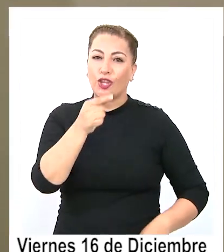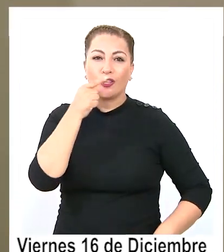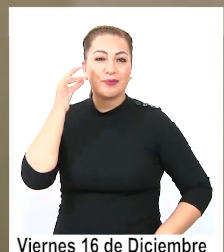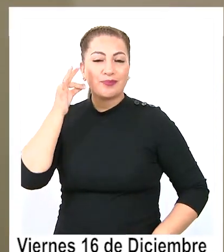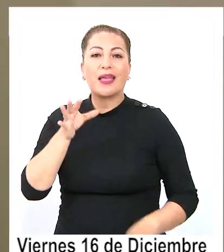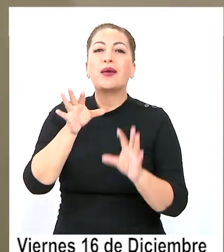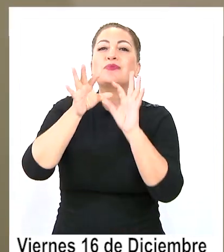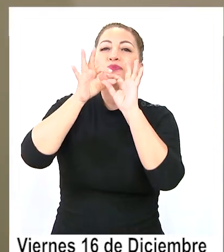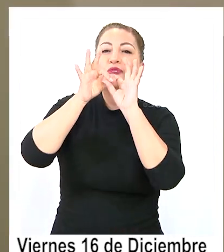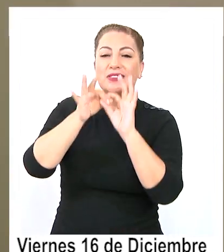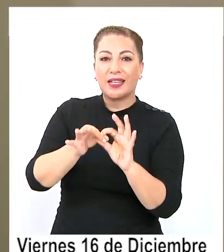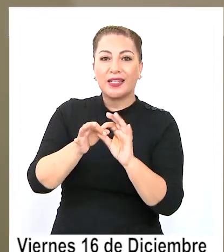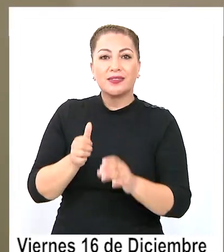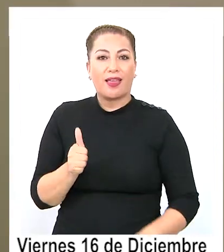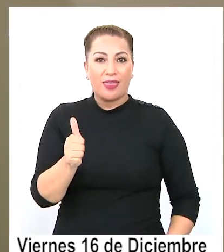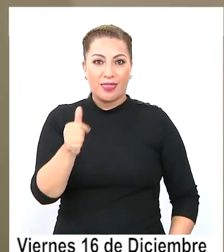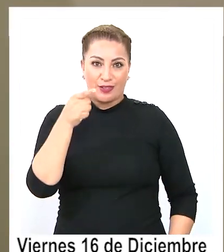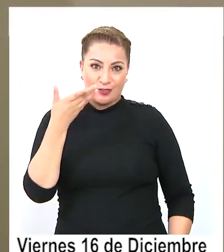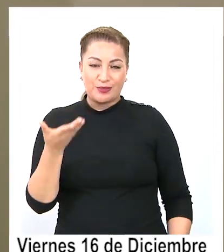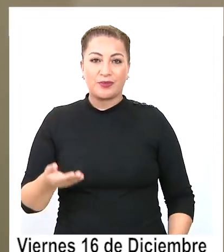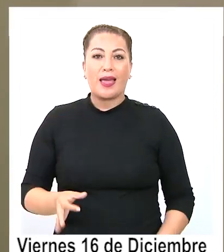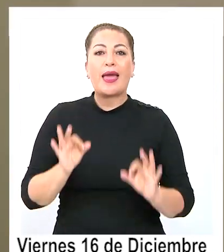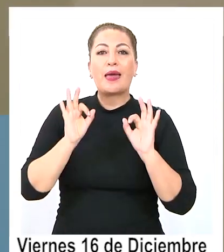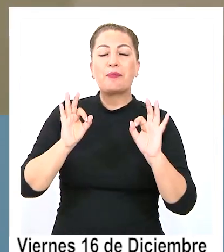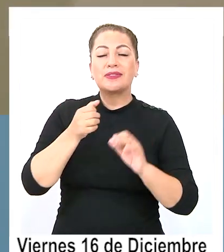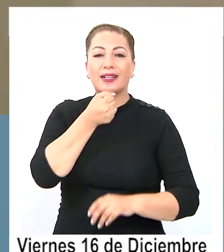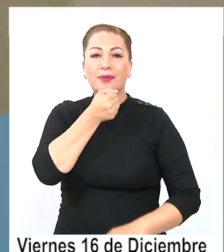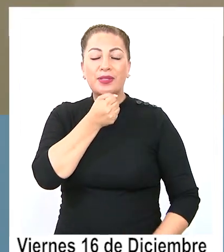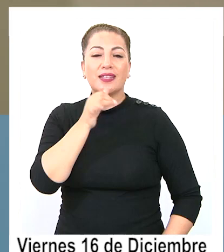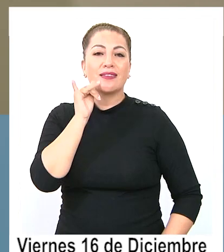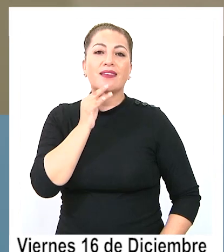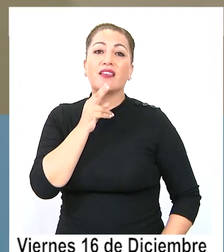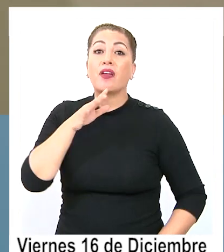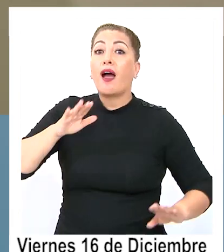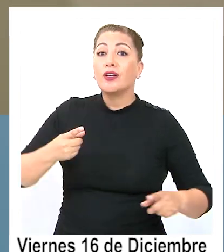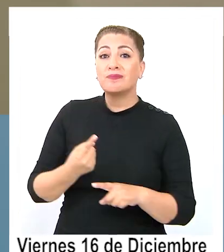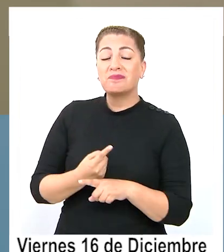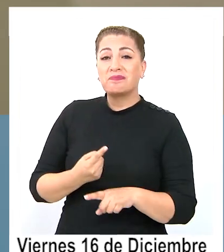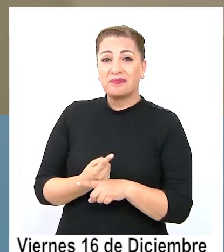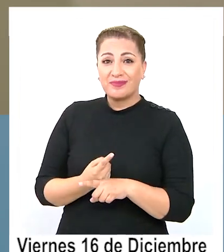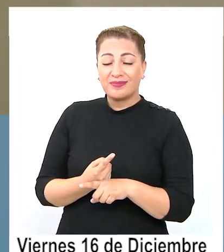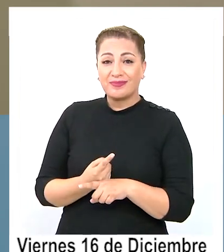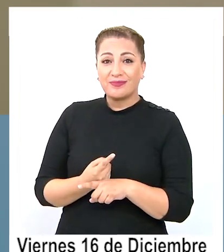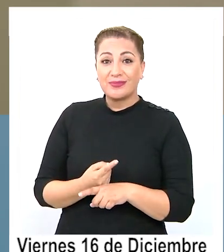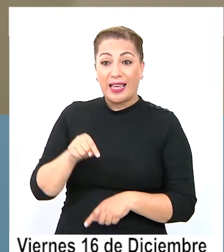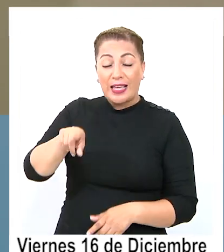Muchas gracias, director. Bueno, especial de prensa en Iquique Televisión en esta oportunidad de las